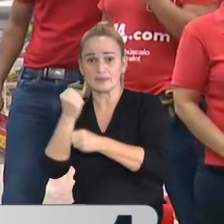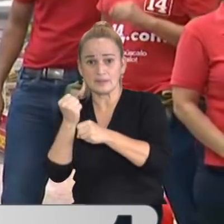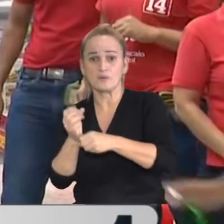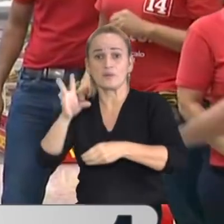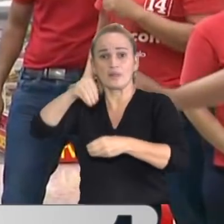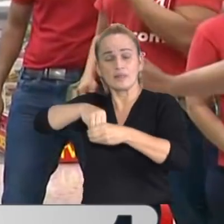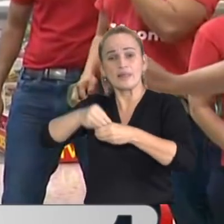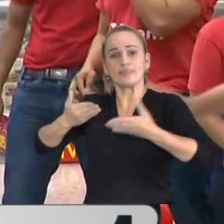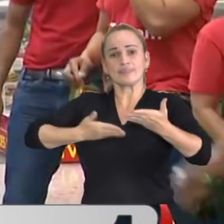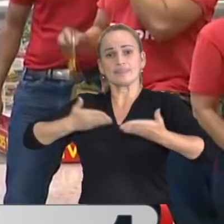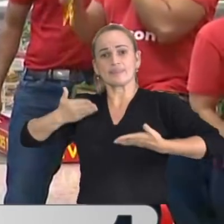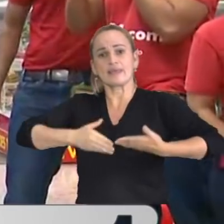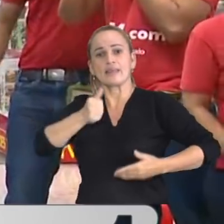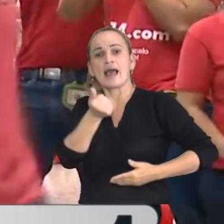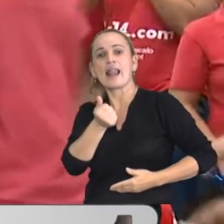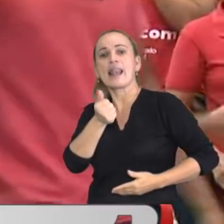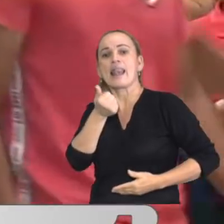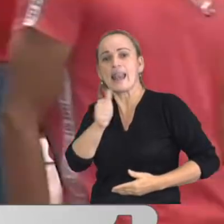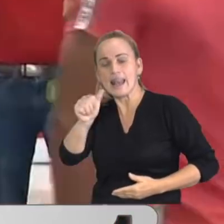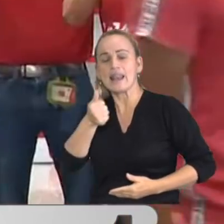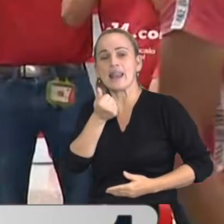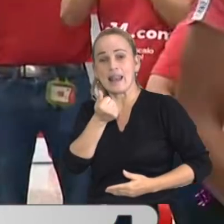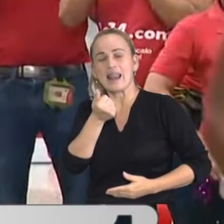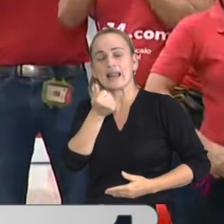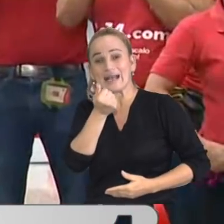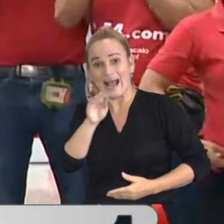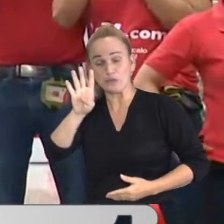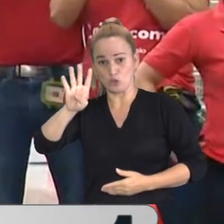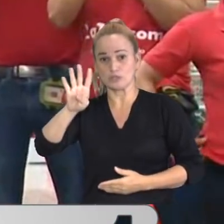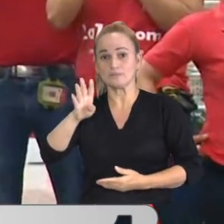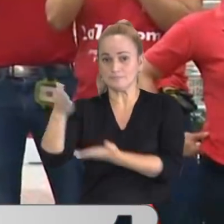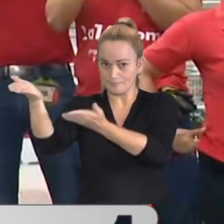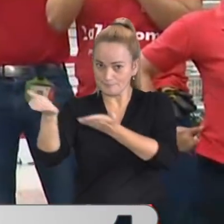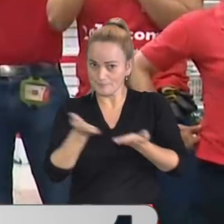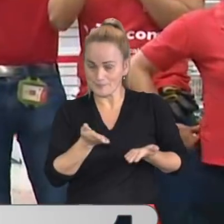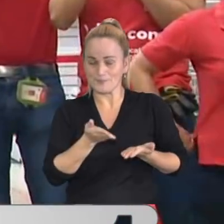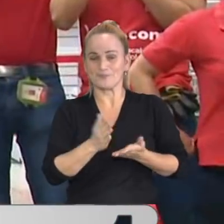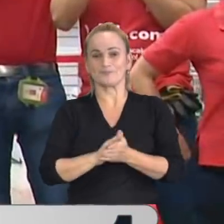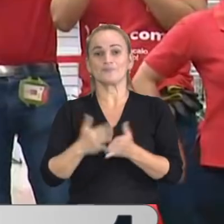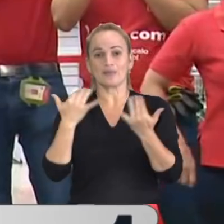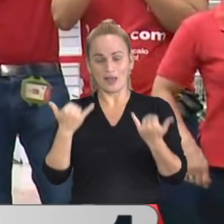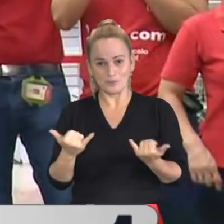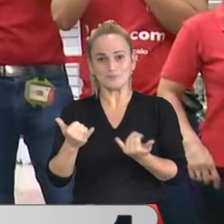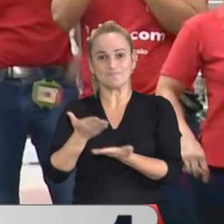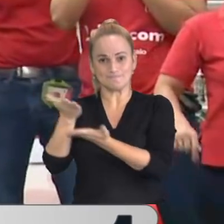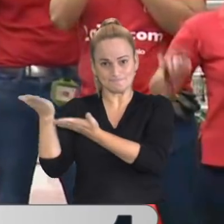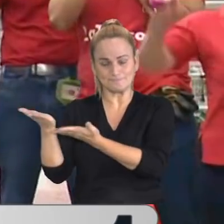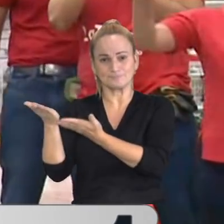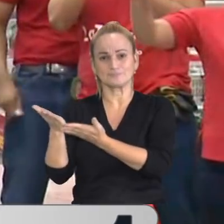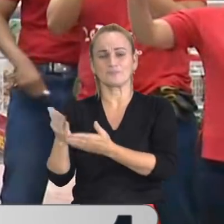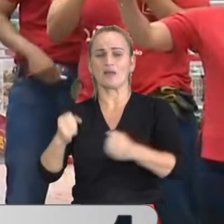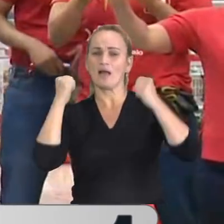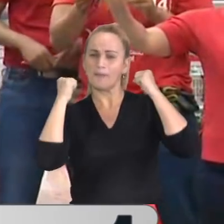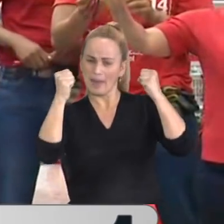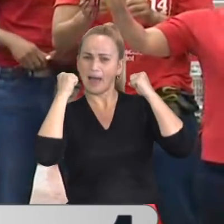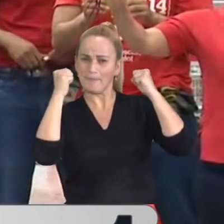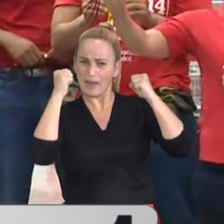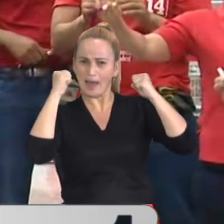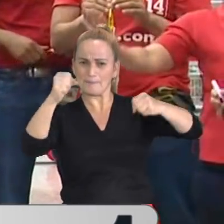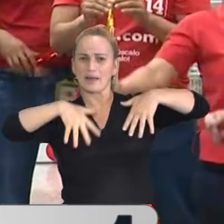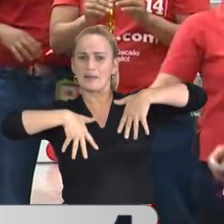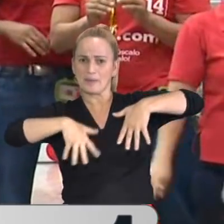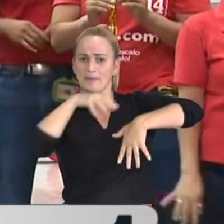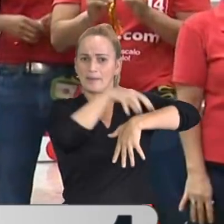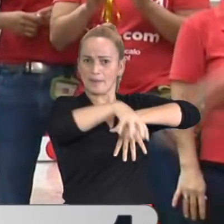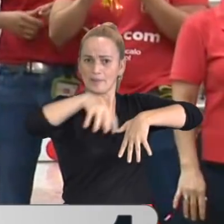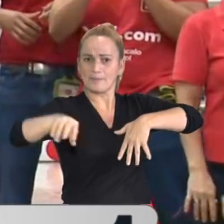La 14 nos han permitido el ingreso hasta uno de sus almacenes. En estos momentos ellos están protestando en varios puntos